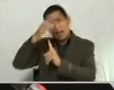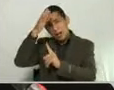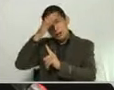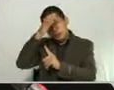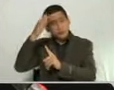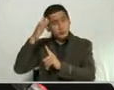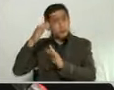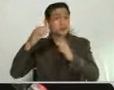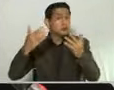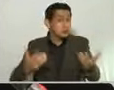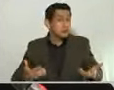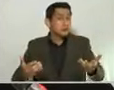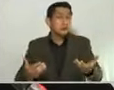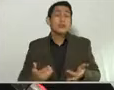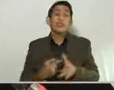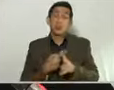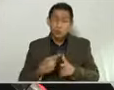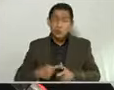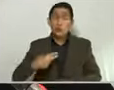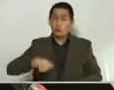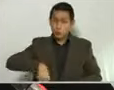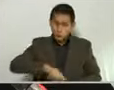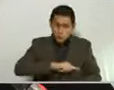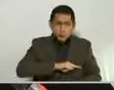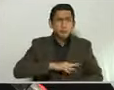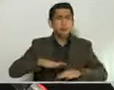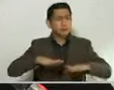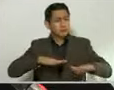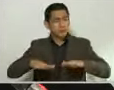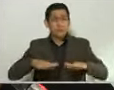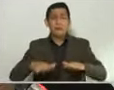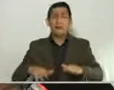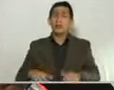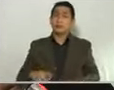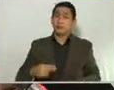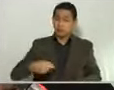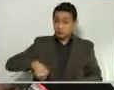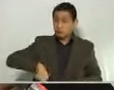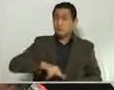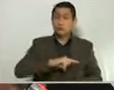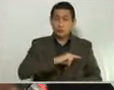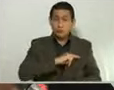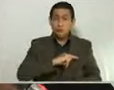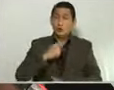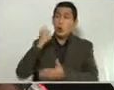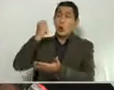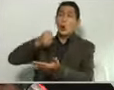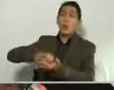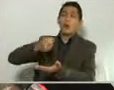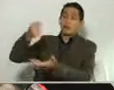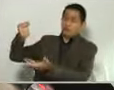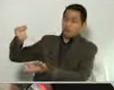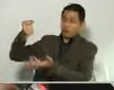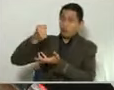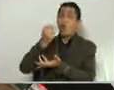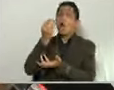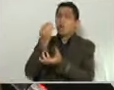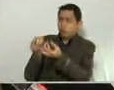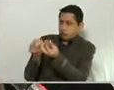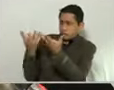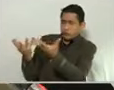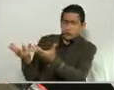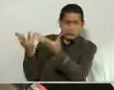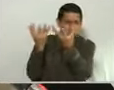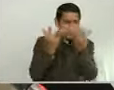ese el cordón que nosotros recorremos. ¿Y a quién le compramos los kits? A las Naciones Unidas y a la Iglesia. Ellos nos los dan ya